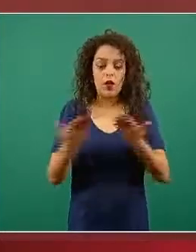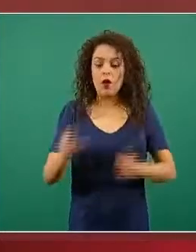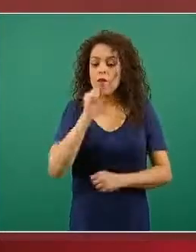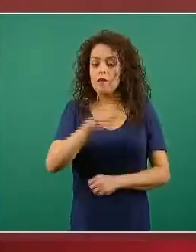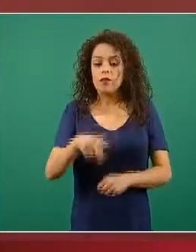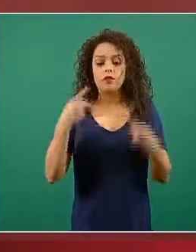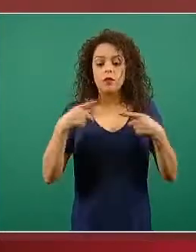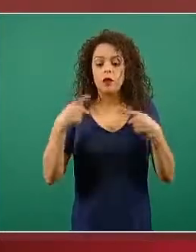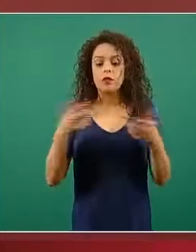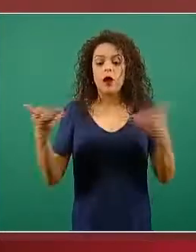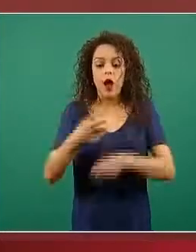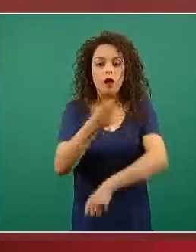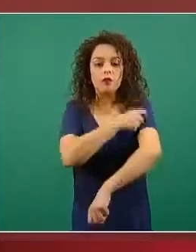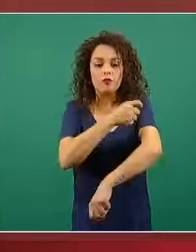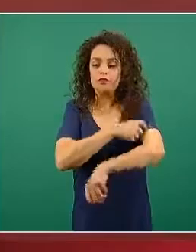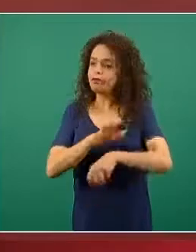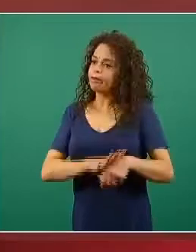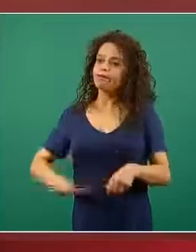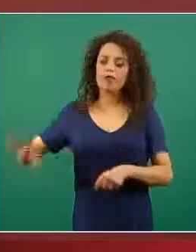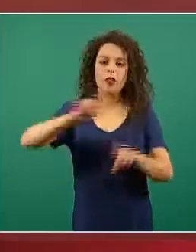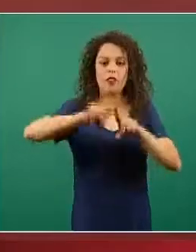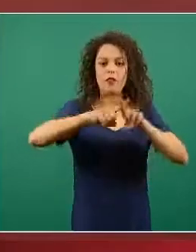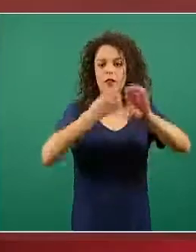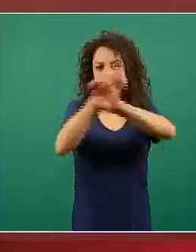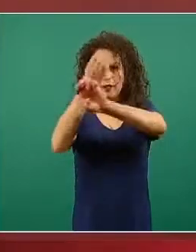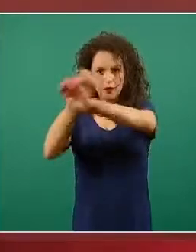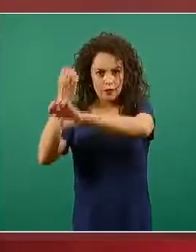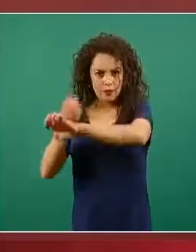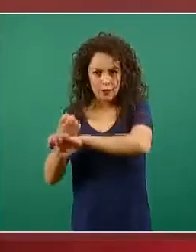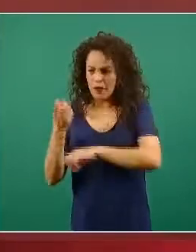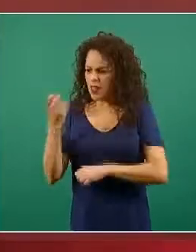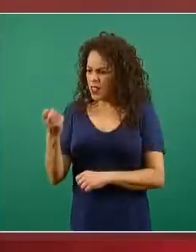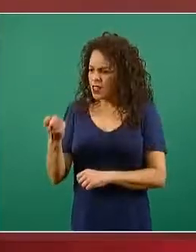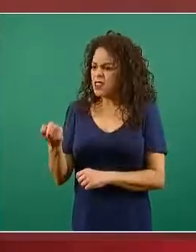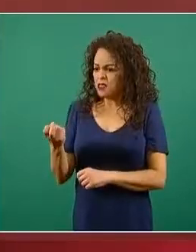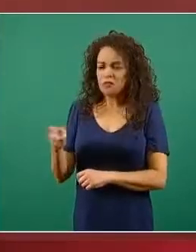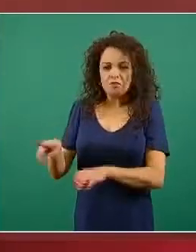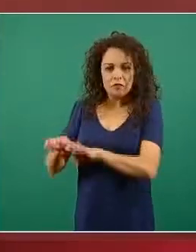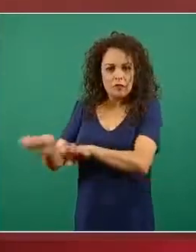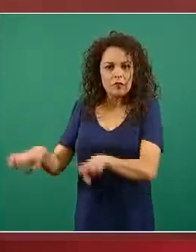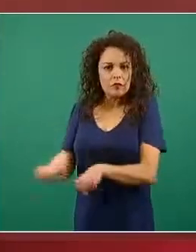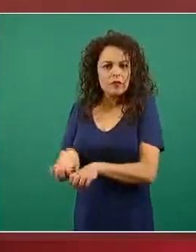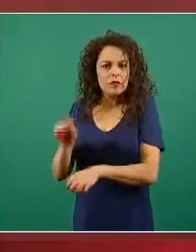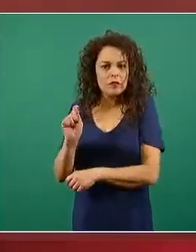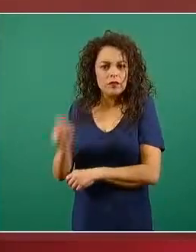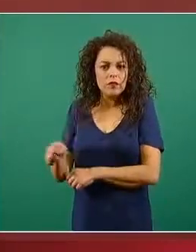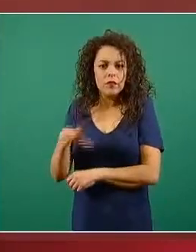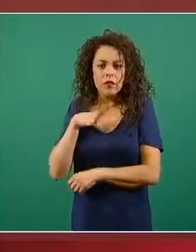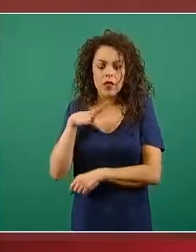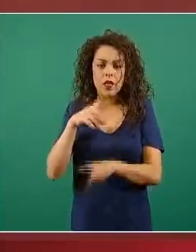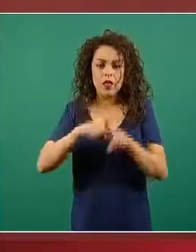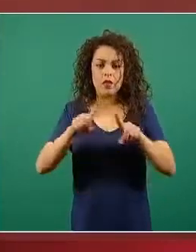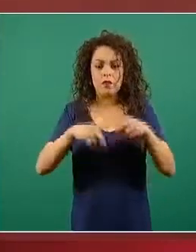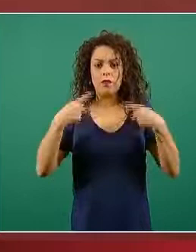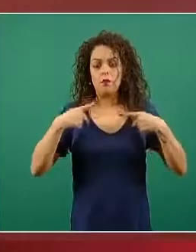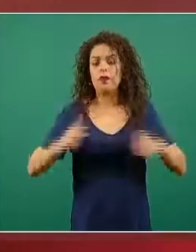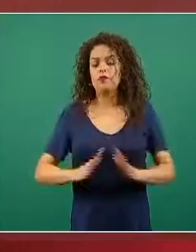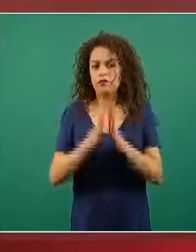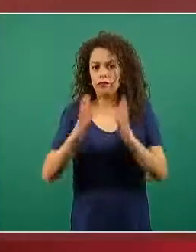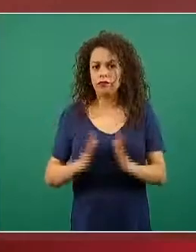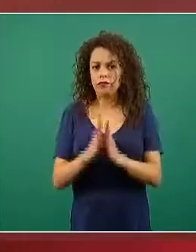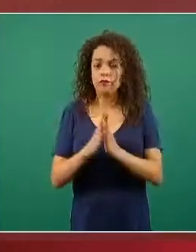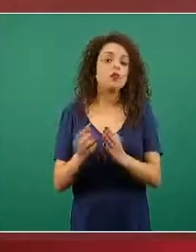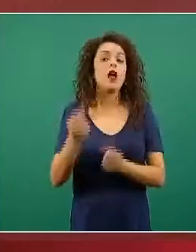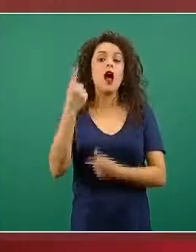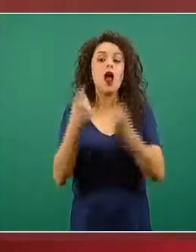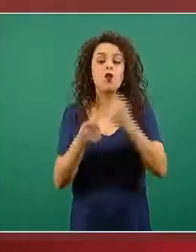en todas las entidades federativas. La Brigada Correcaminos es una brigada que tiene a múltiples participantes, algunos se encargan